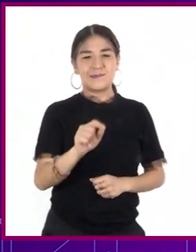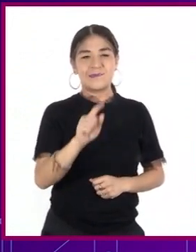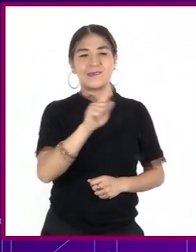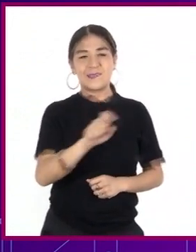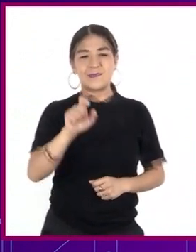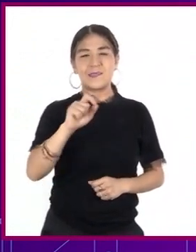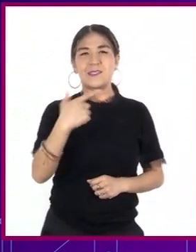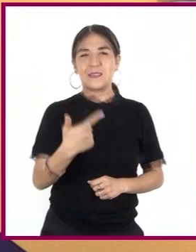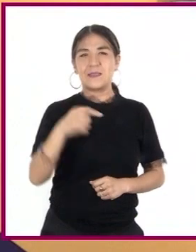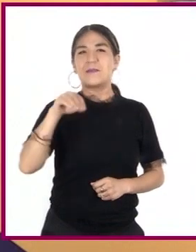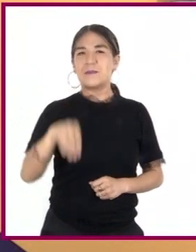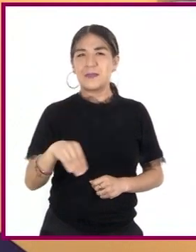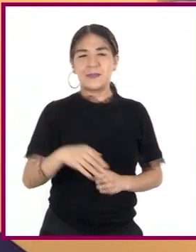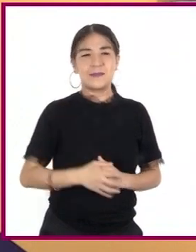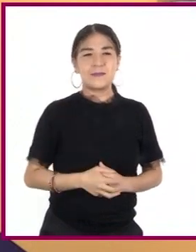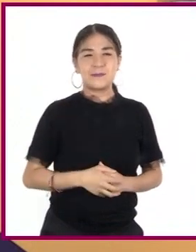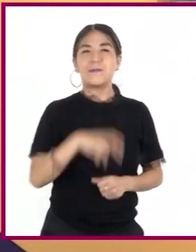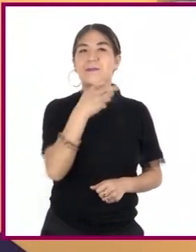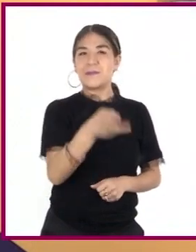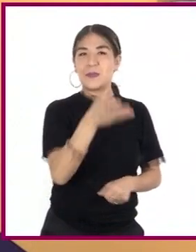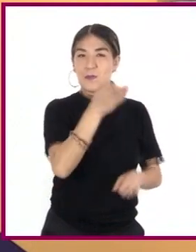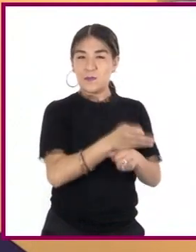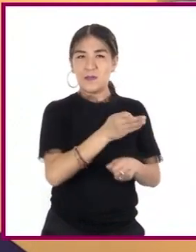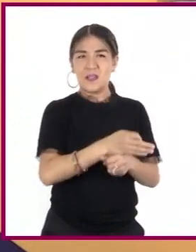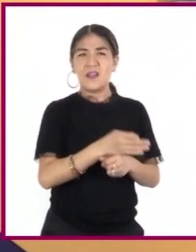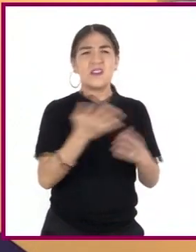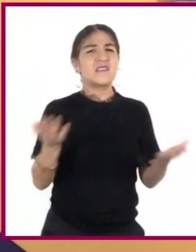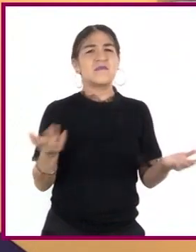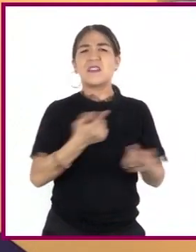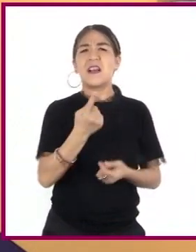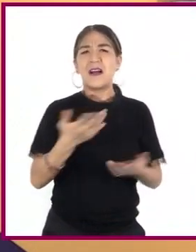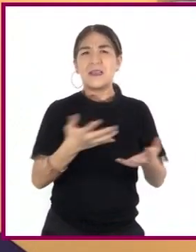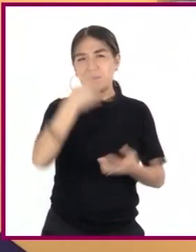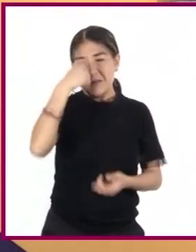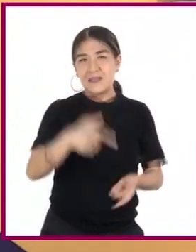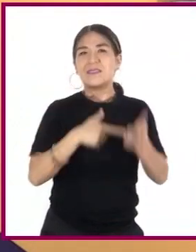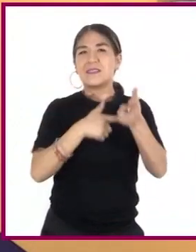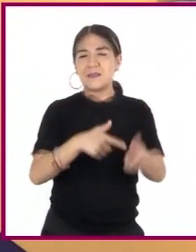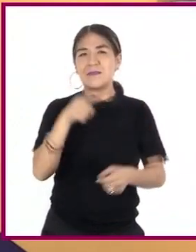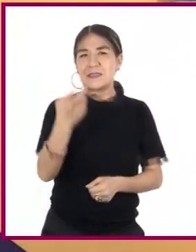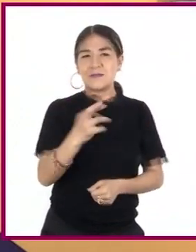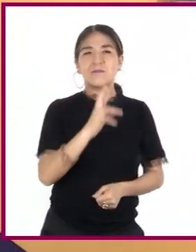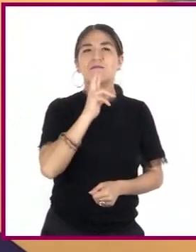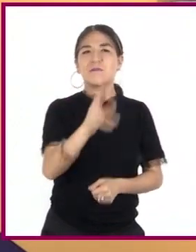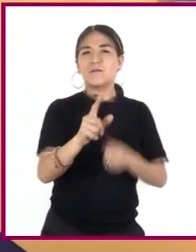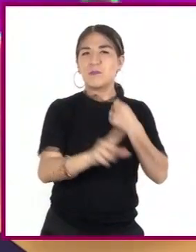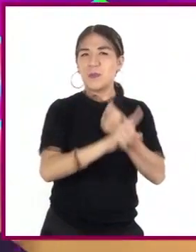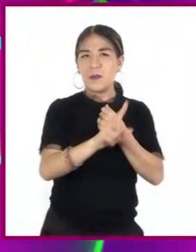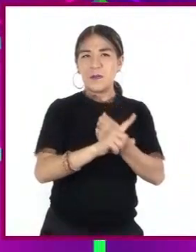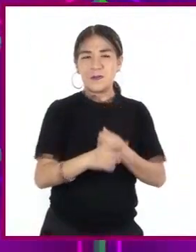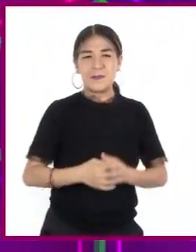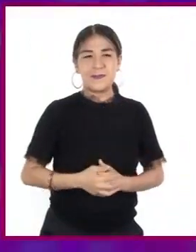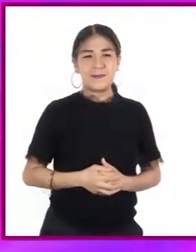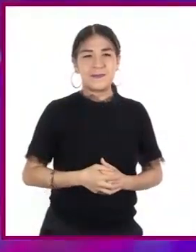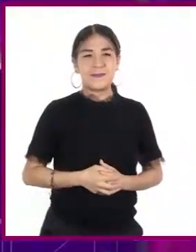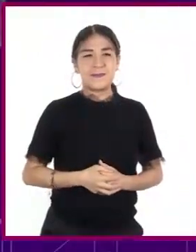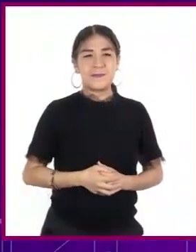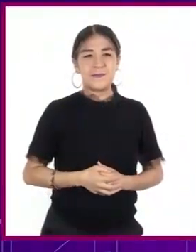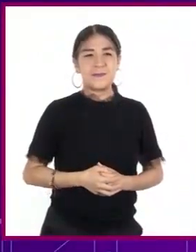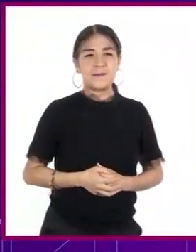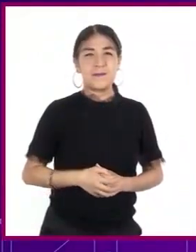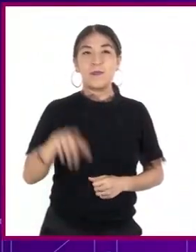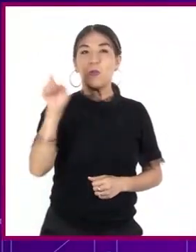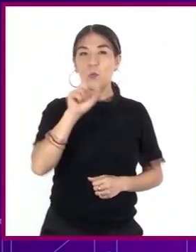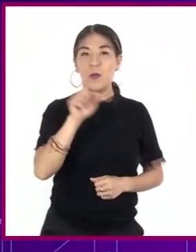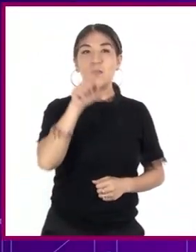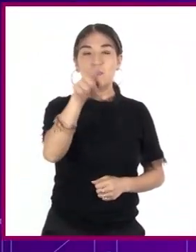0.127 metros. Ahora, ¿qué hacemos para continuar con la resolución del problema? Una